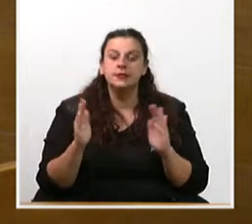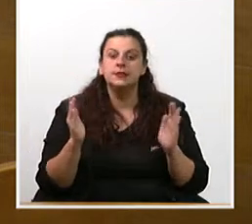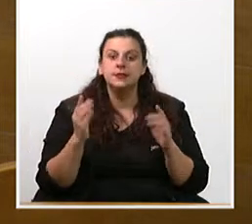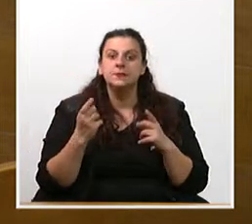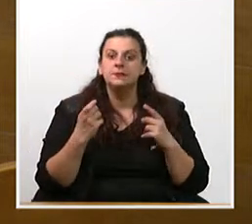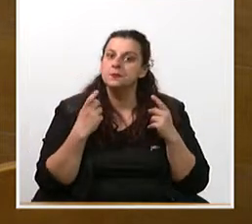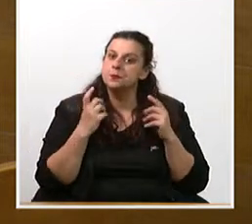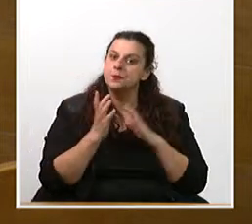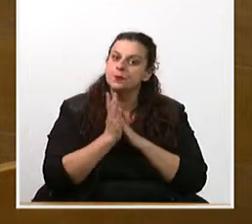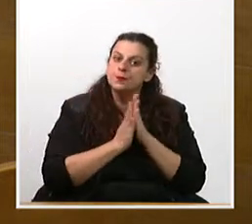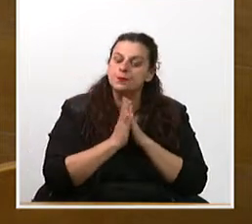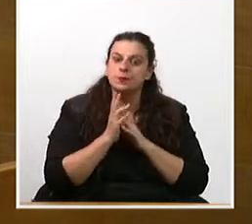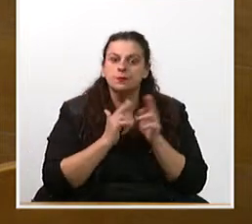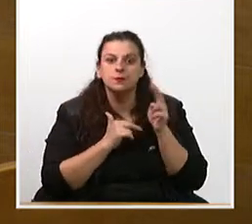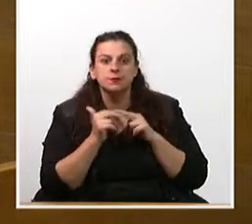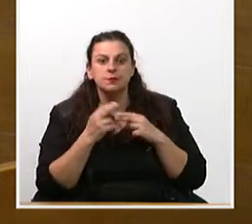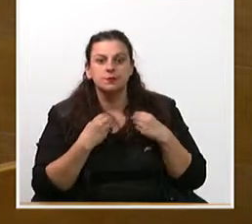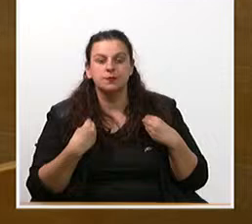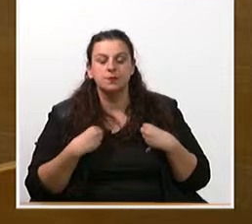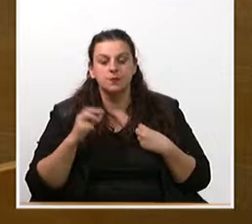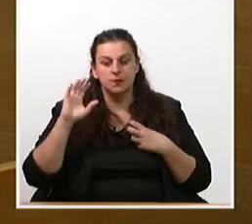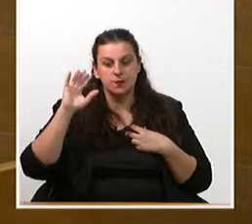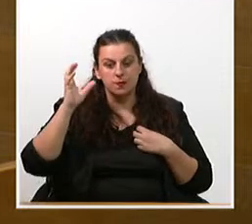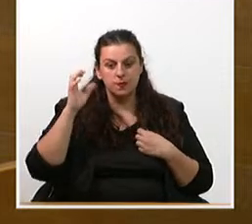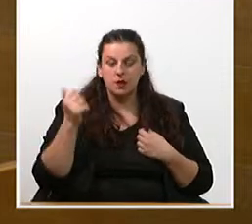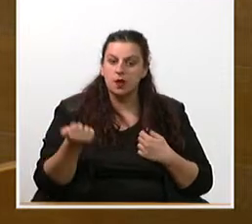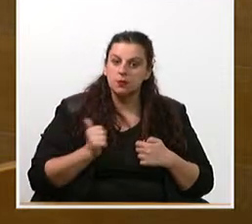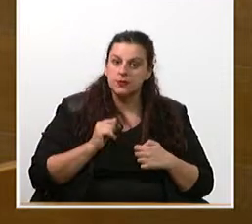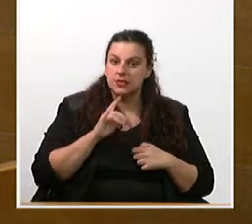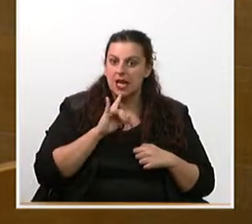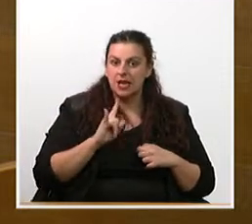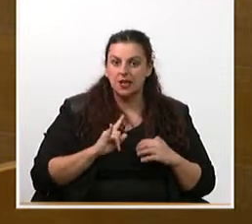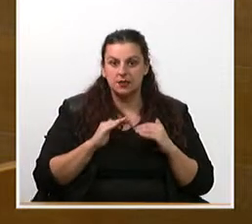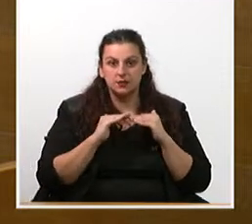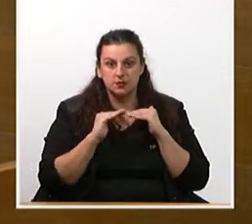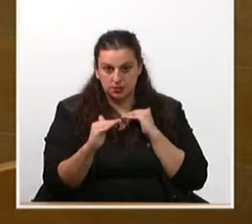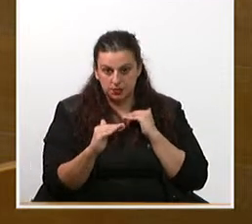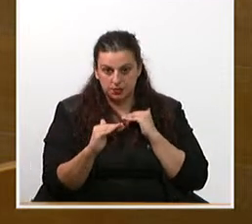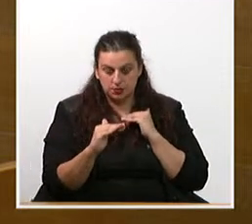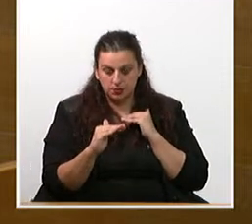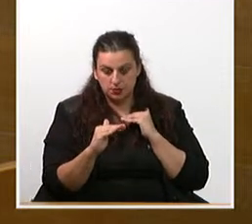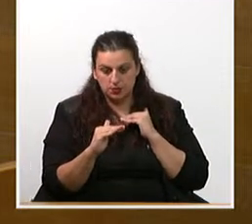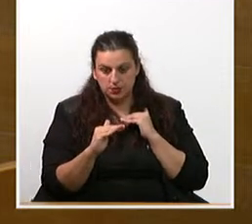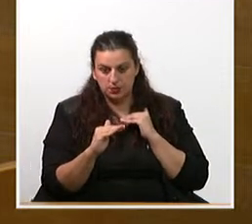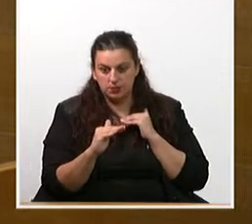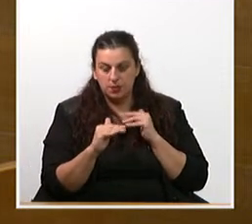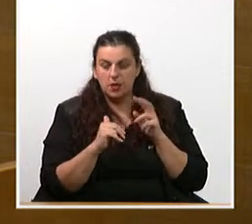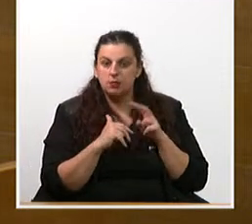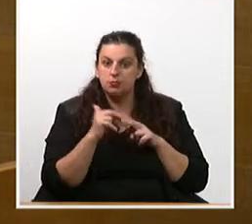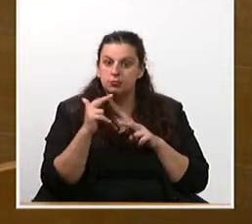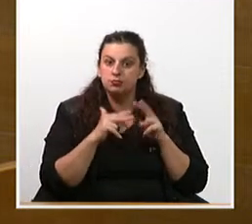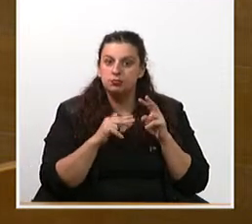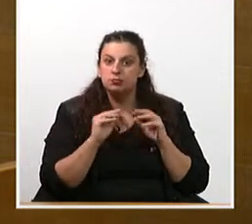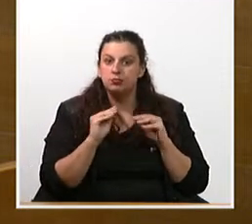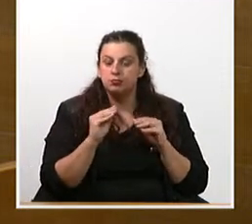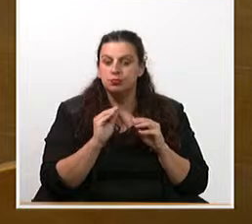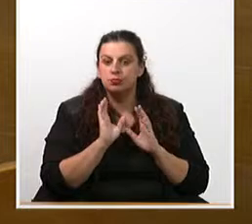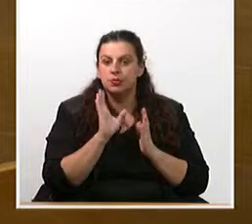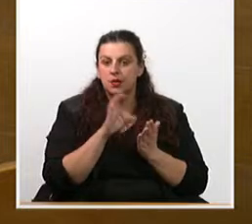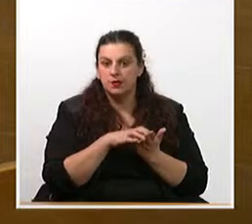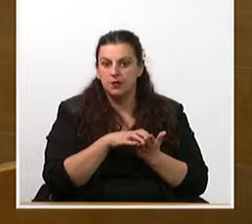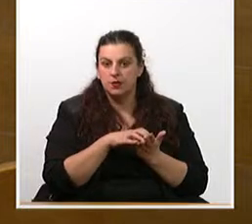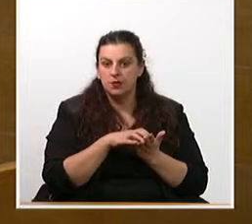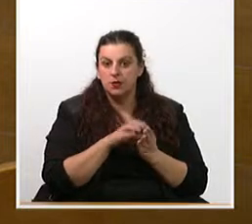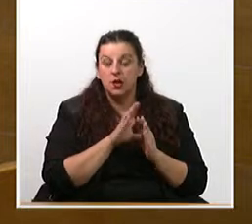a impulsar la construcción bioclimática y aprovechar las energías sostenibles para eh la construcción de esos edificios Y por